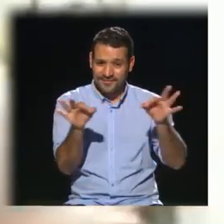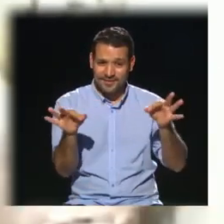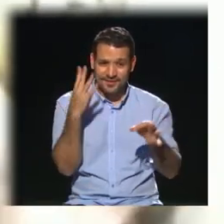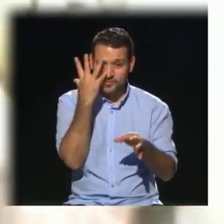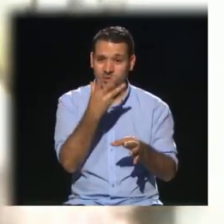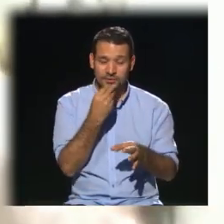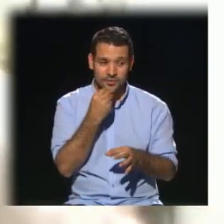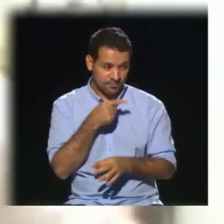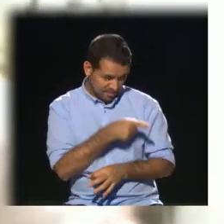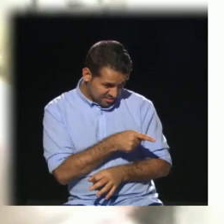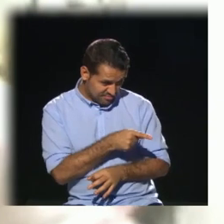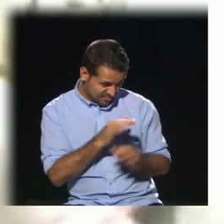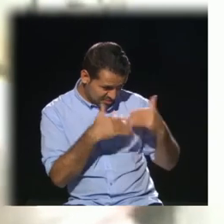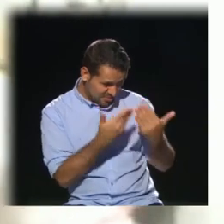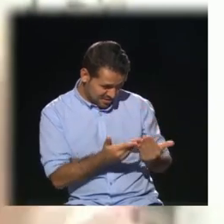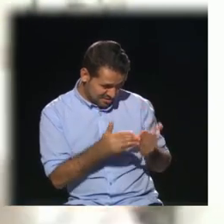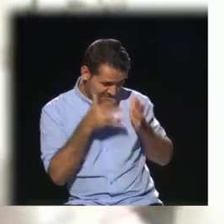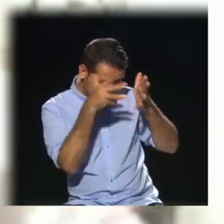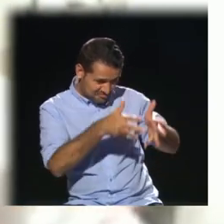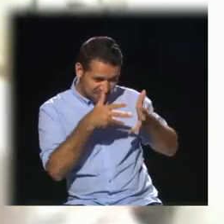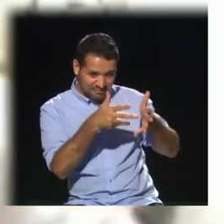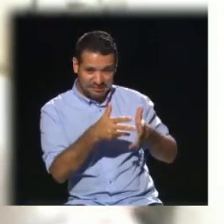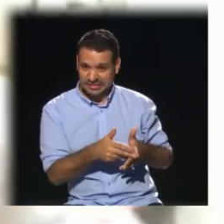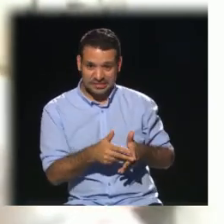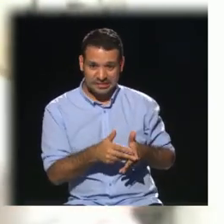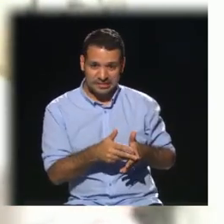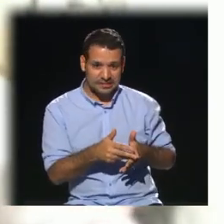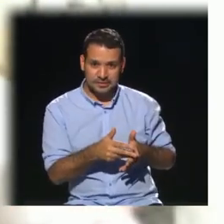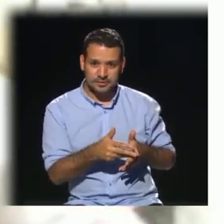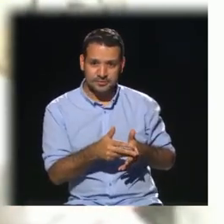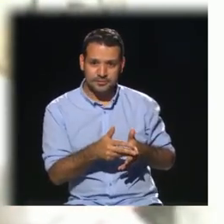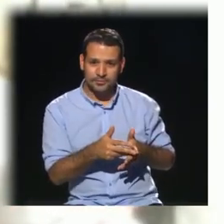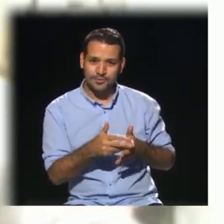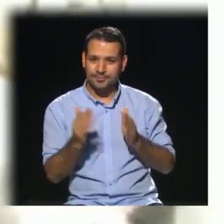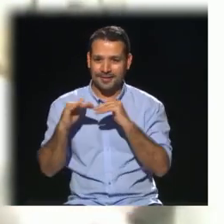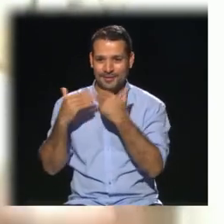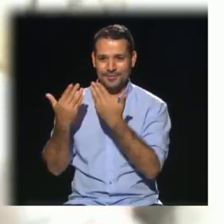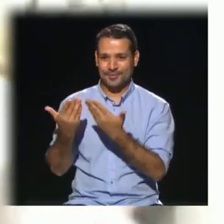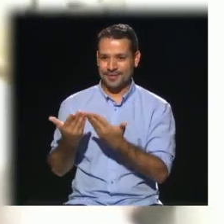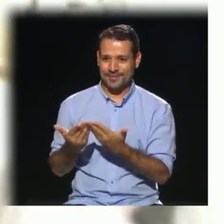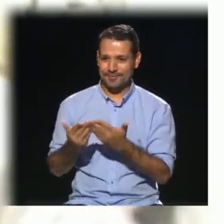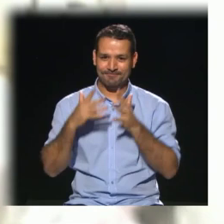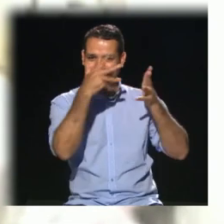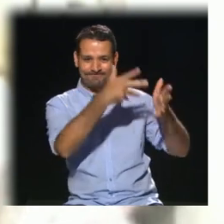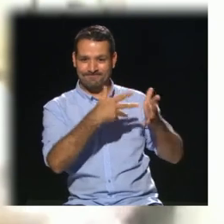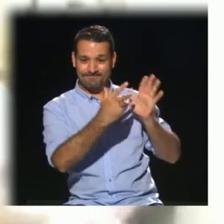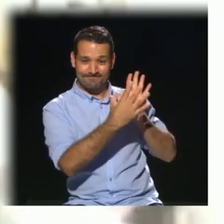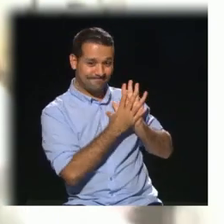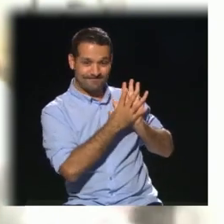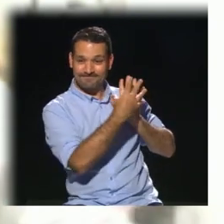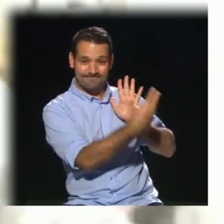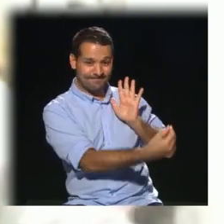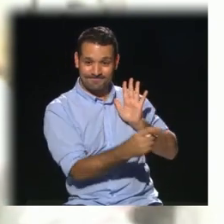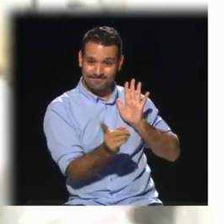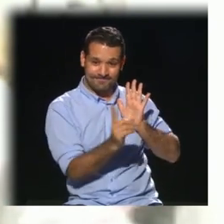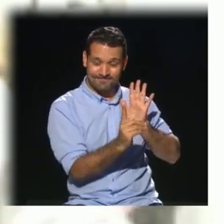eso le están enseñando en el colegio. Resulta que no, hay cosas que nosotros en el colegio no enseñamos, es decir, los papás